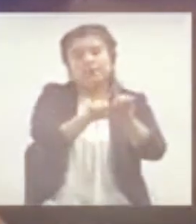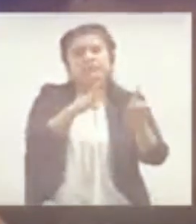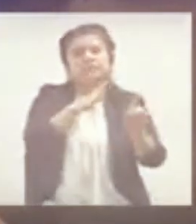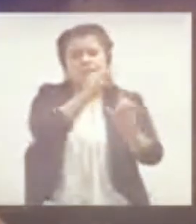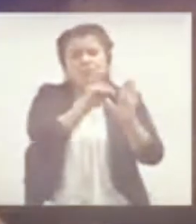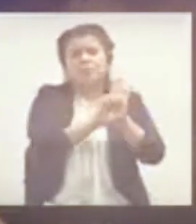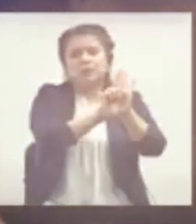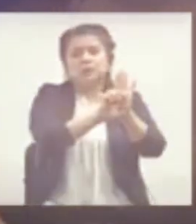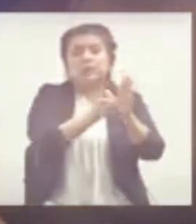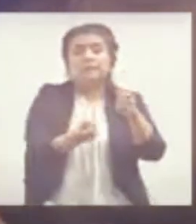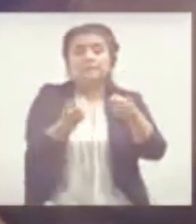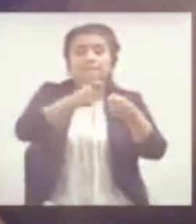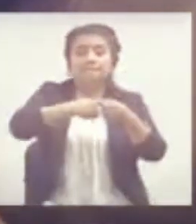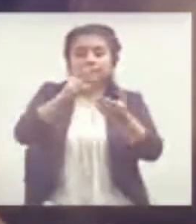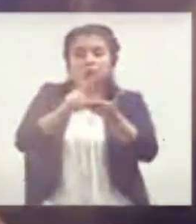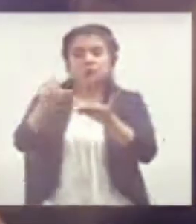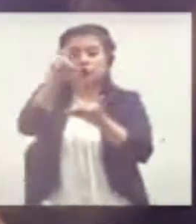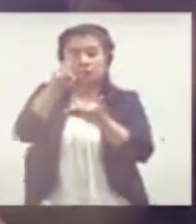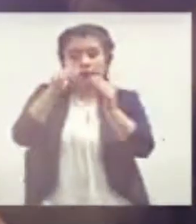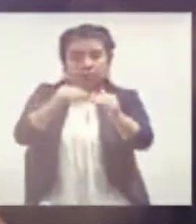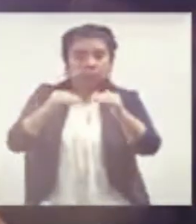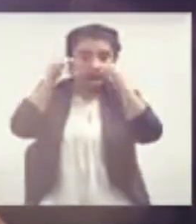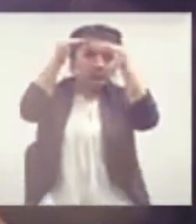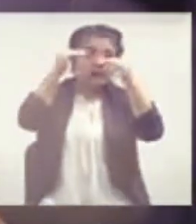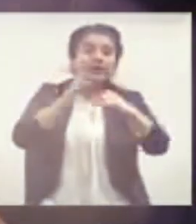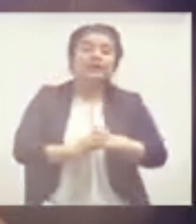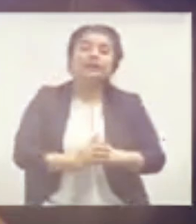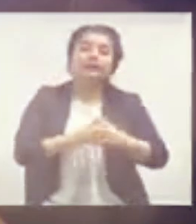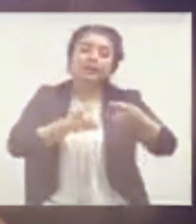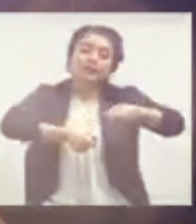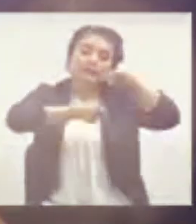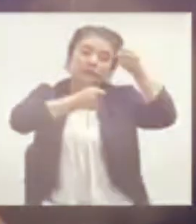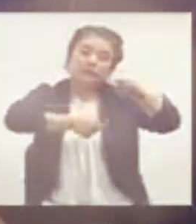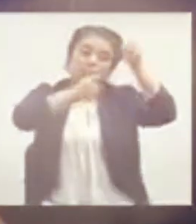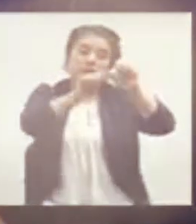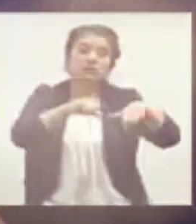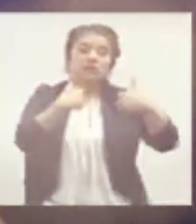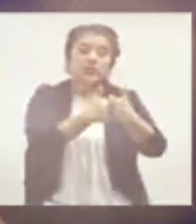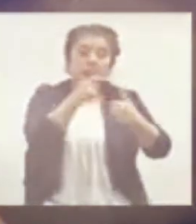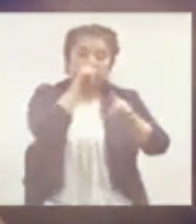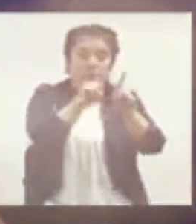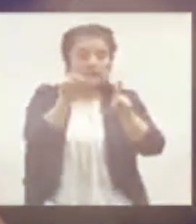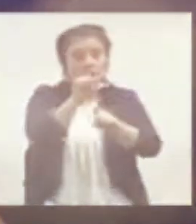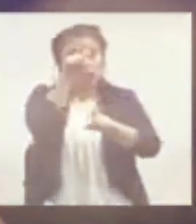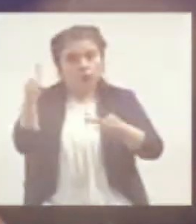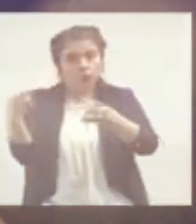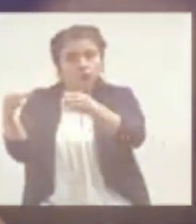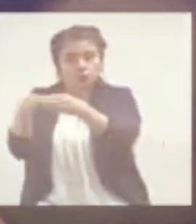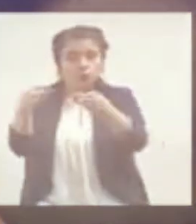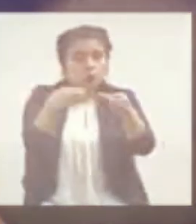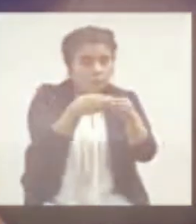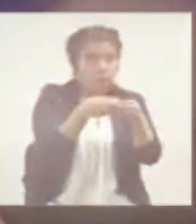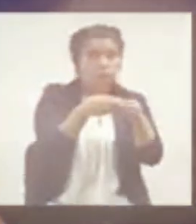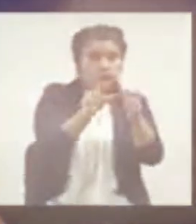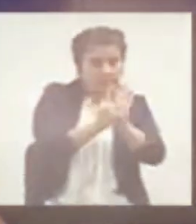ejemplo, la participación de los colegios profesionales, de las asociaciones de sindicatos o de algunas otras agrupaciones o asociaciones